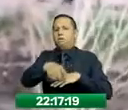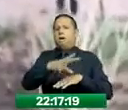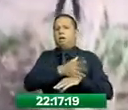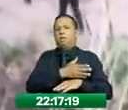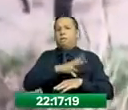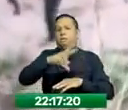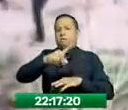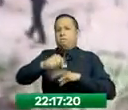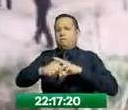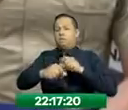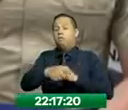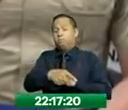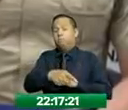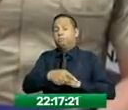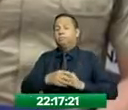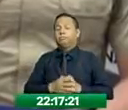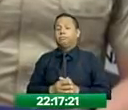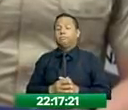respectivamente